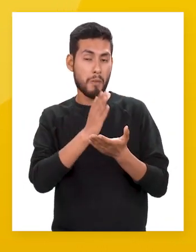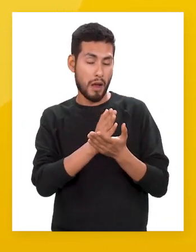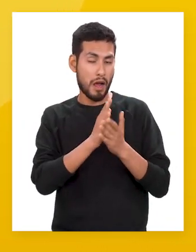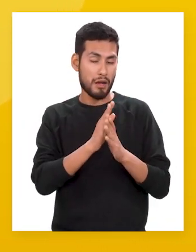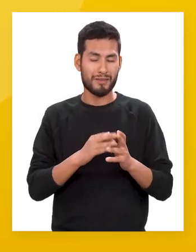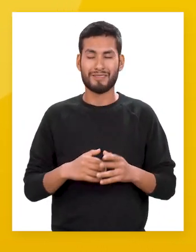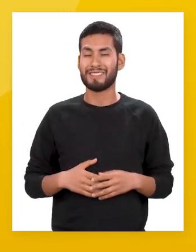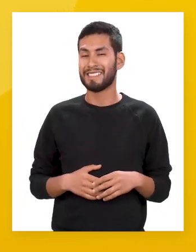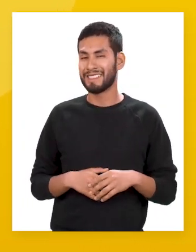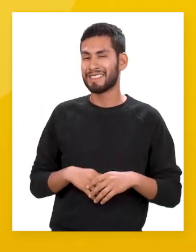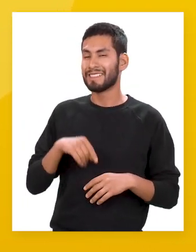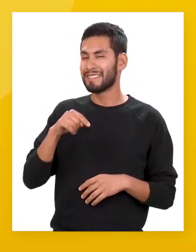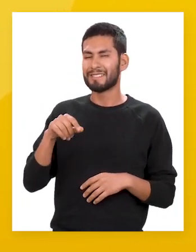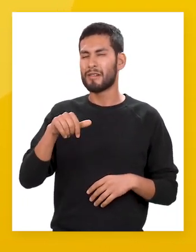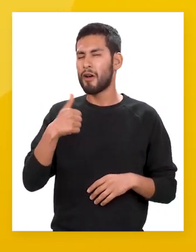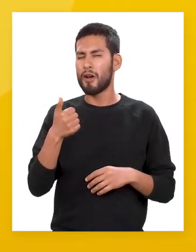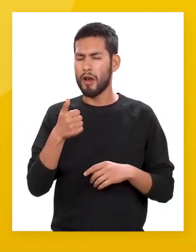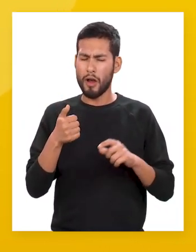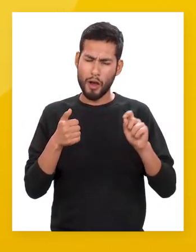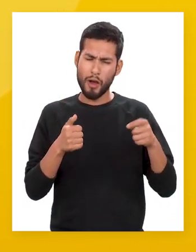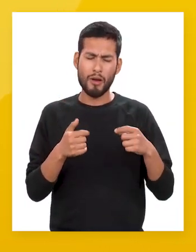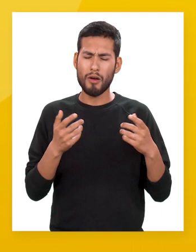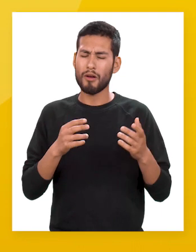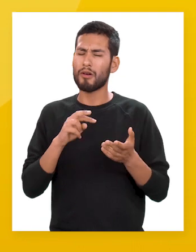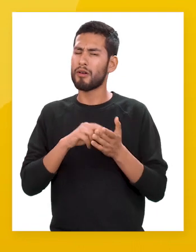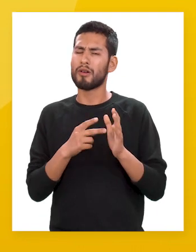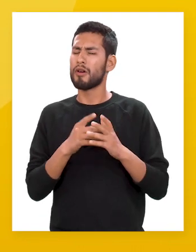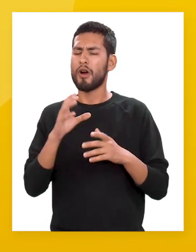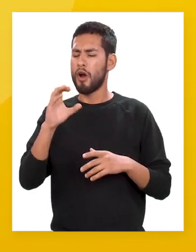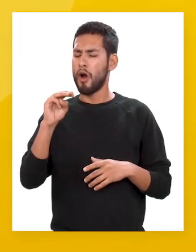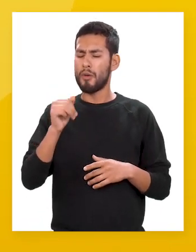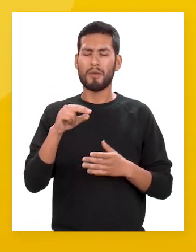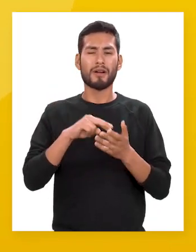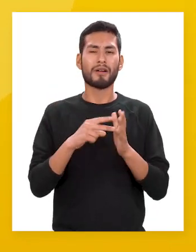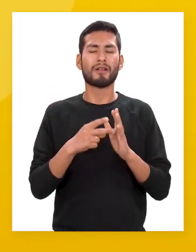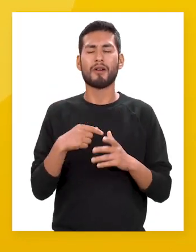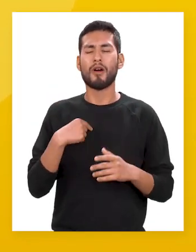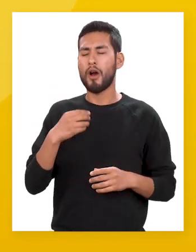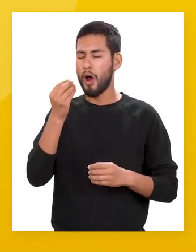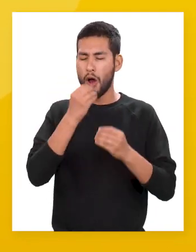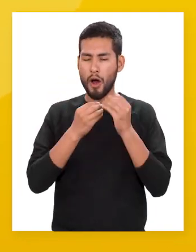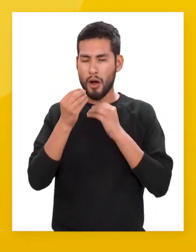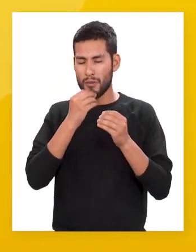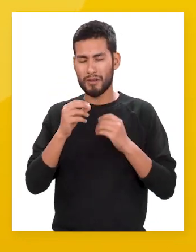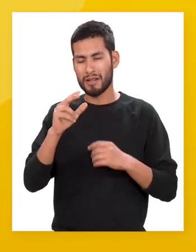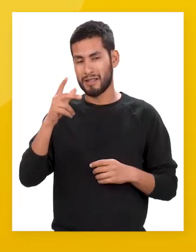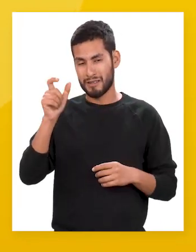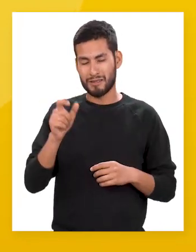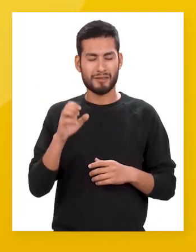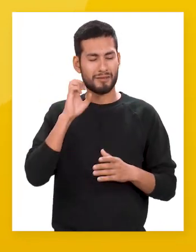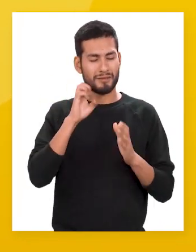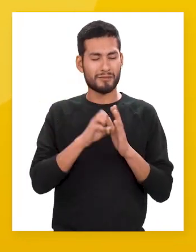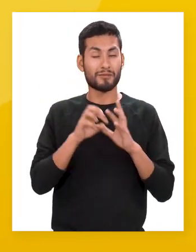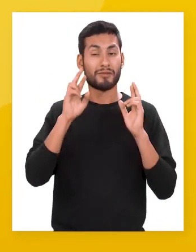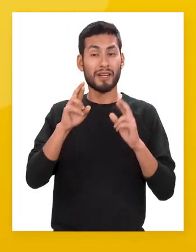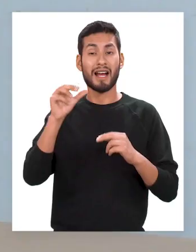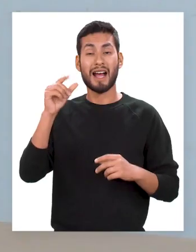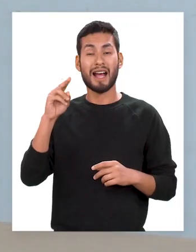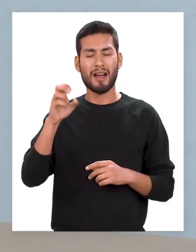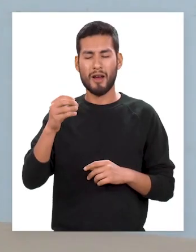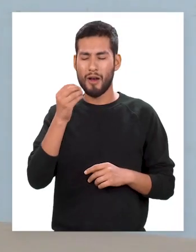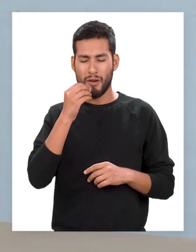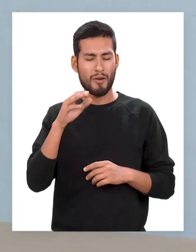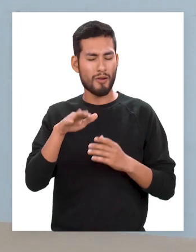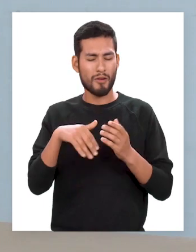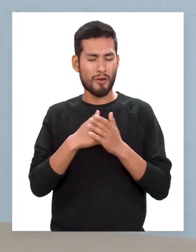pausa breve. Sumando a eso, hay otra coma, la cual se refiere a la tercera persona del verbo comer. Por ejemplo,